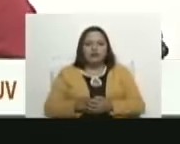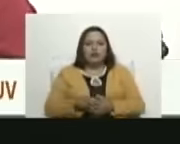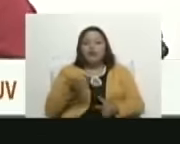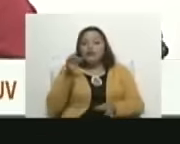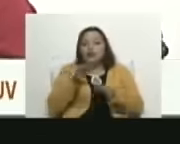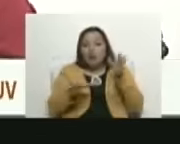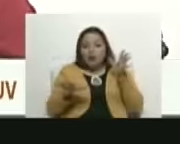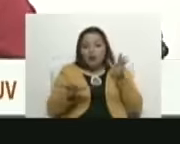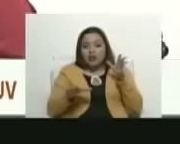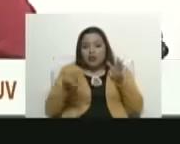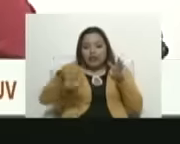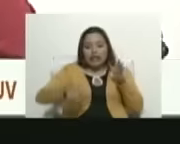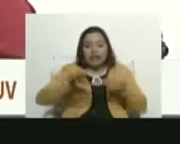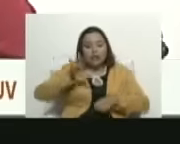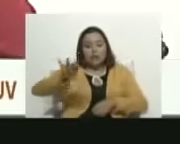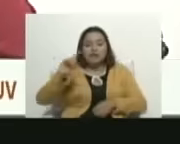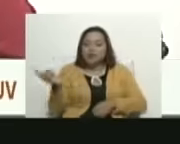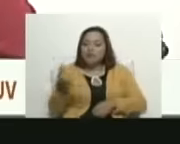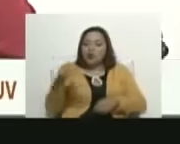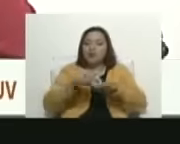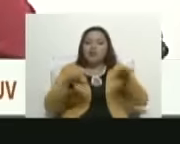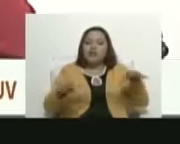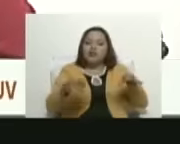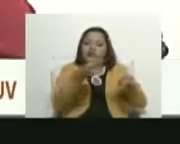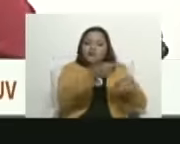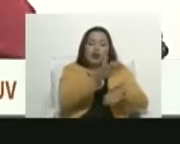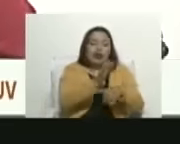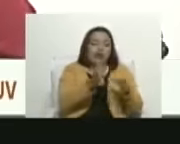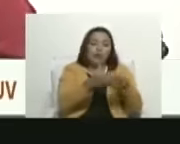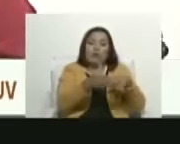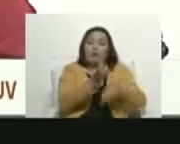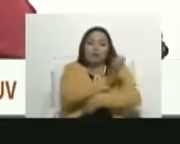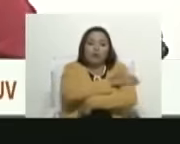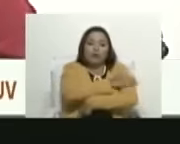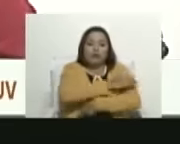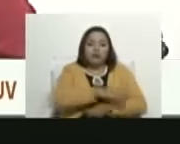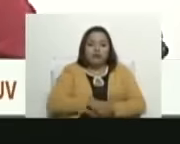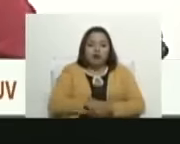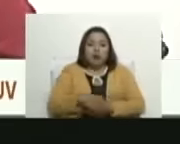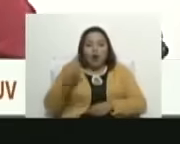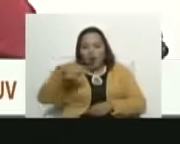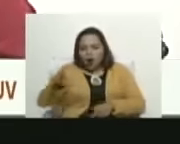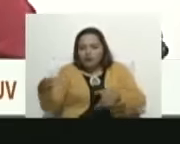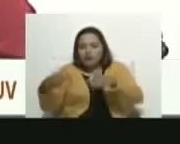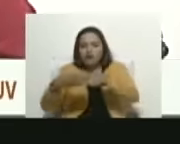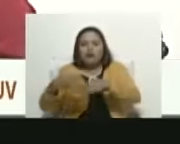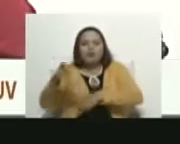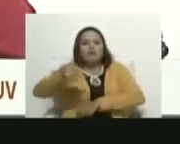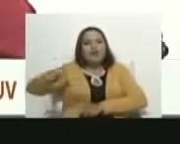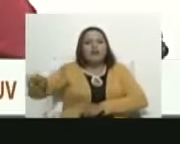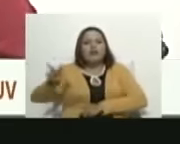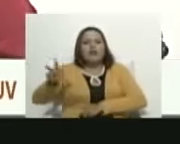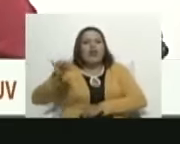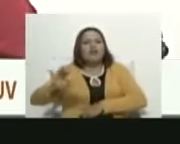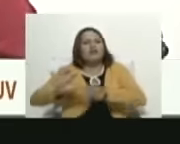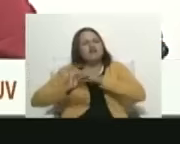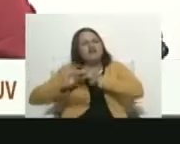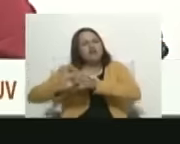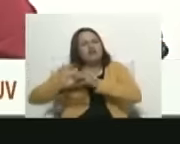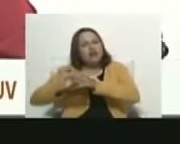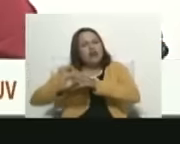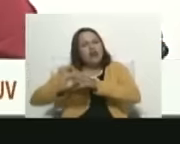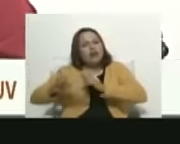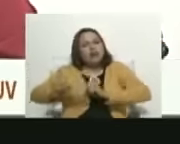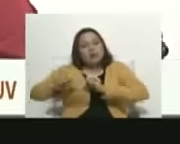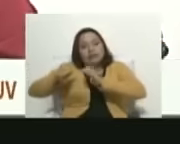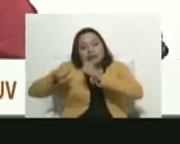Afortunadamente, en este país los únicos que están divididos son los sectores opositores. Del resto, los venezolanos y las venezolanas estamos